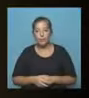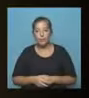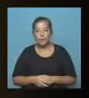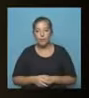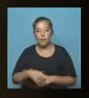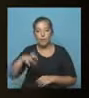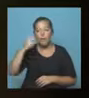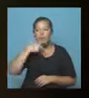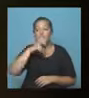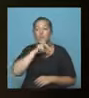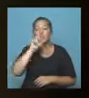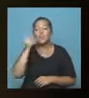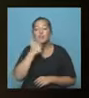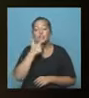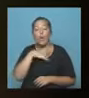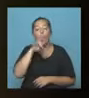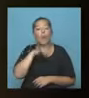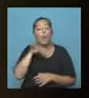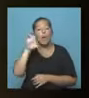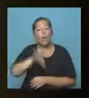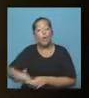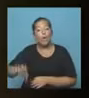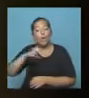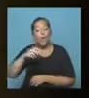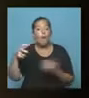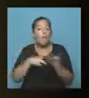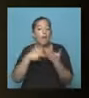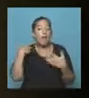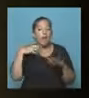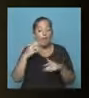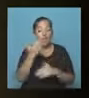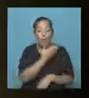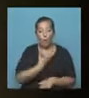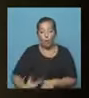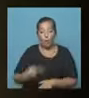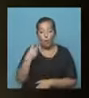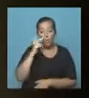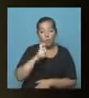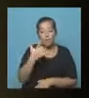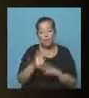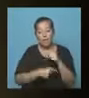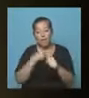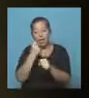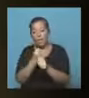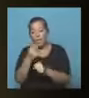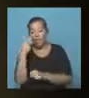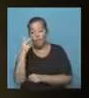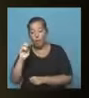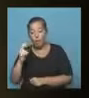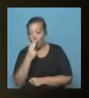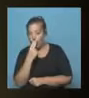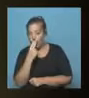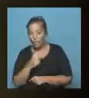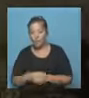pesantes de la union ecuatoriana abogado fiscal general del estado entre 2007 y 2011 tiene 60 años